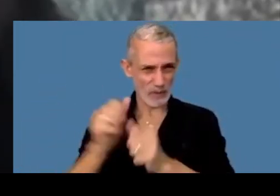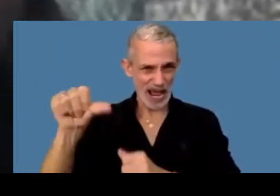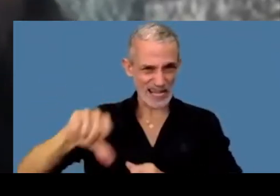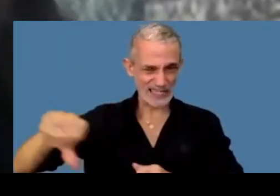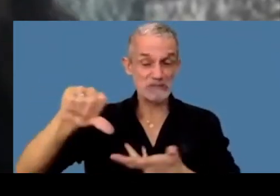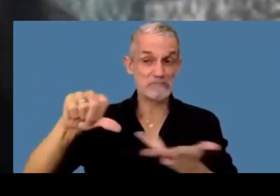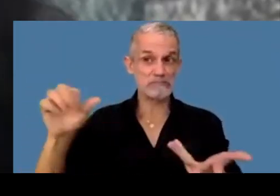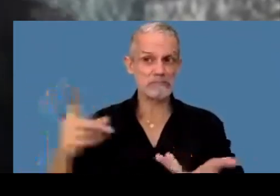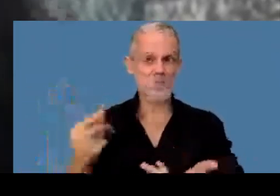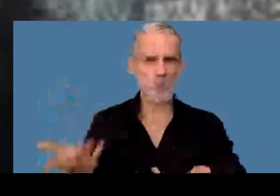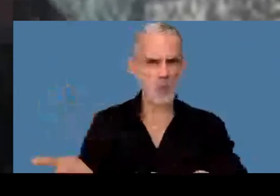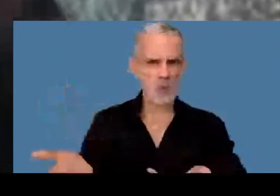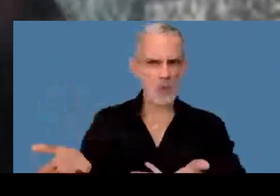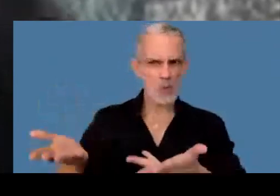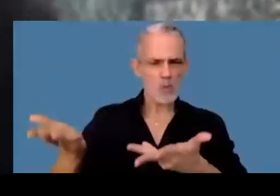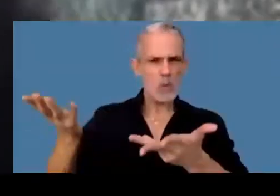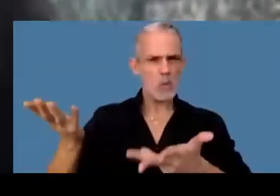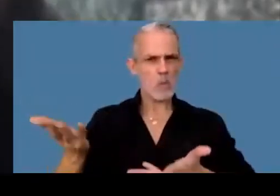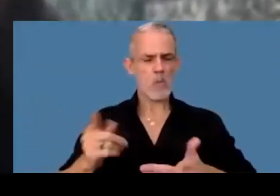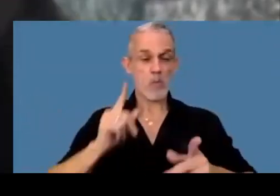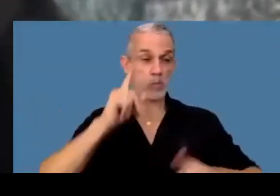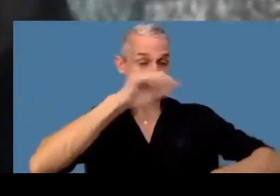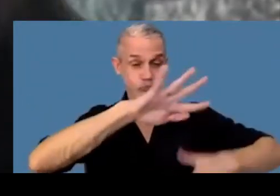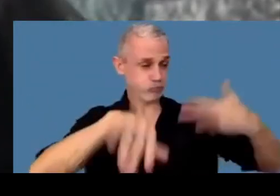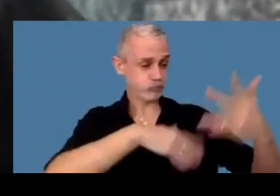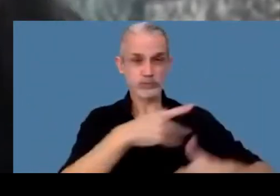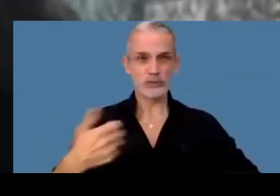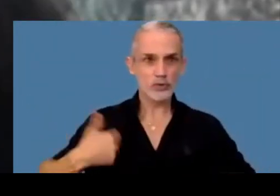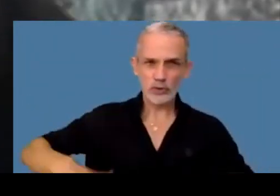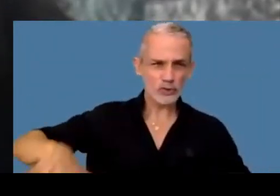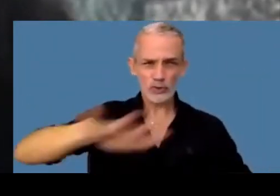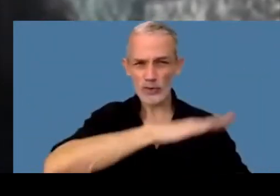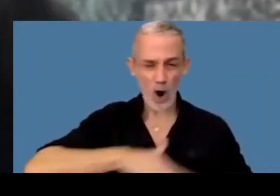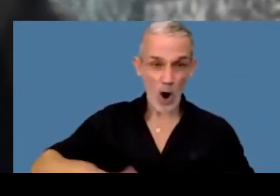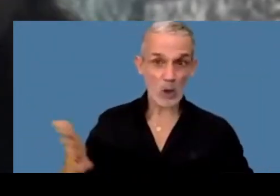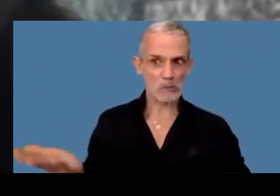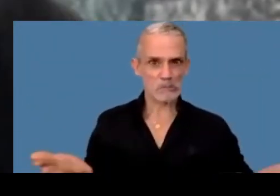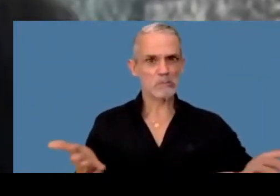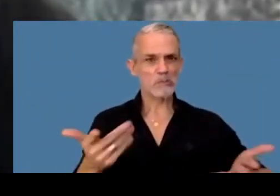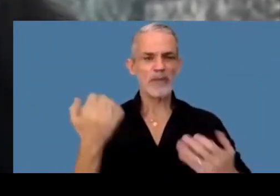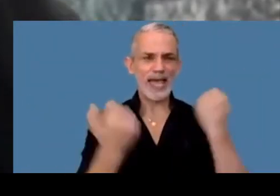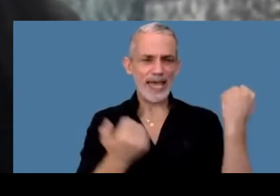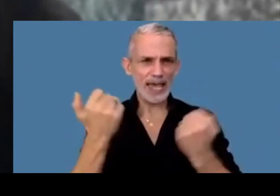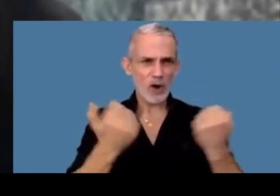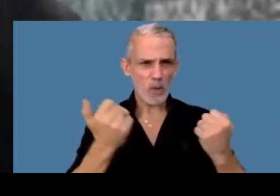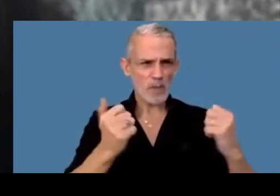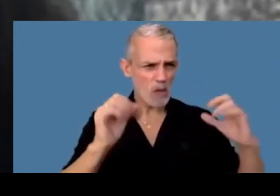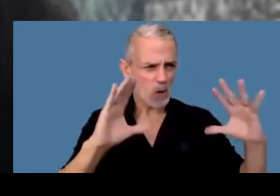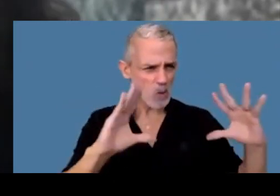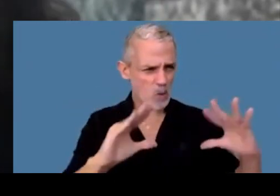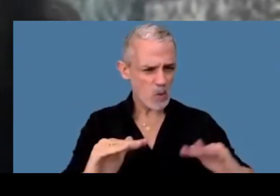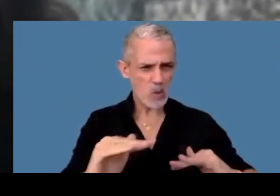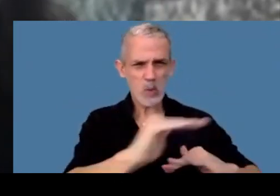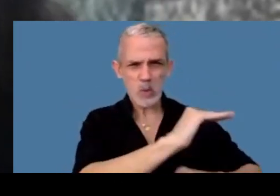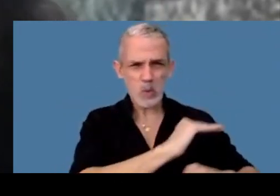de una especie de crisis en la que estábamos todos y que la economía permitía manejar un